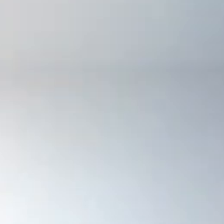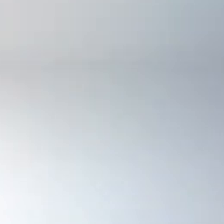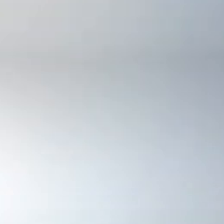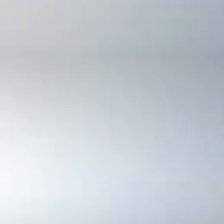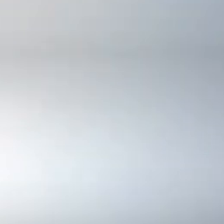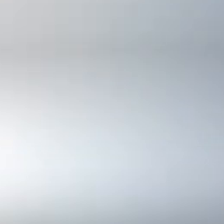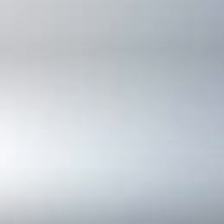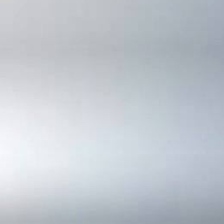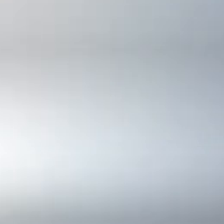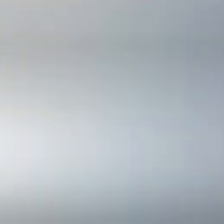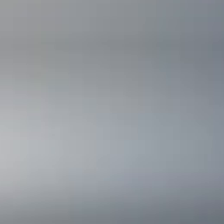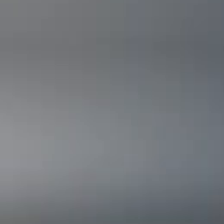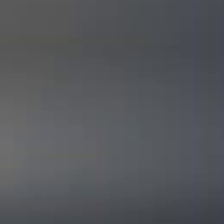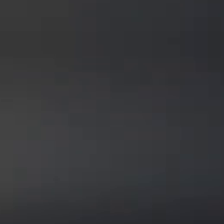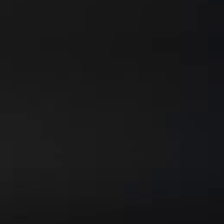i